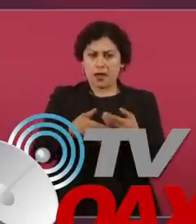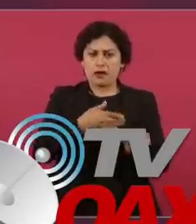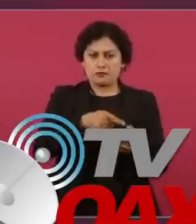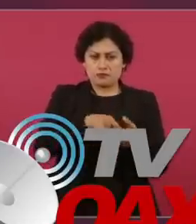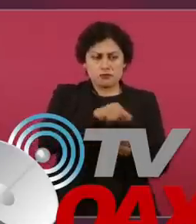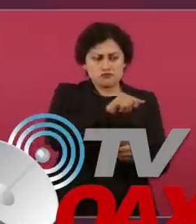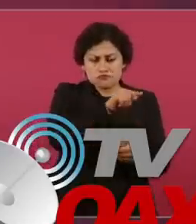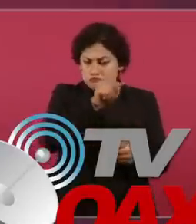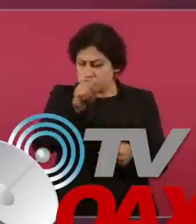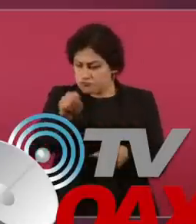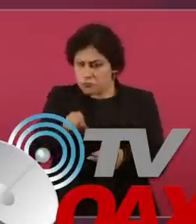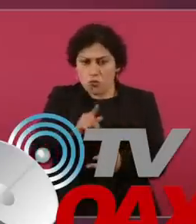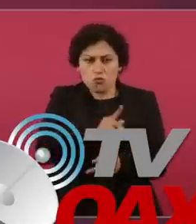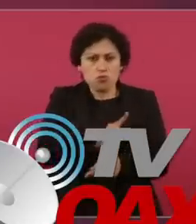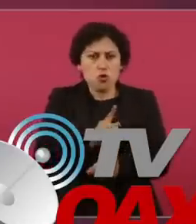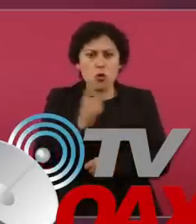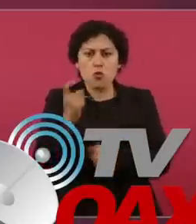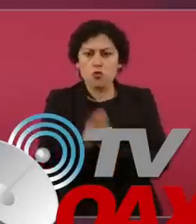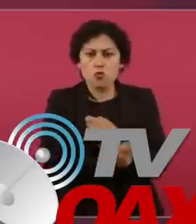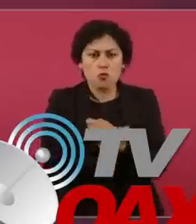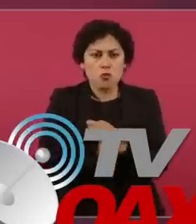todo automatizado.